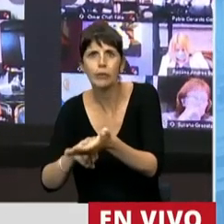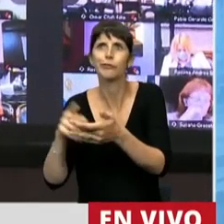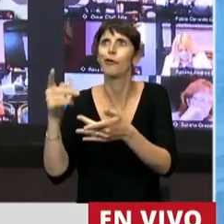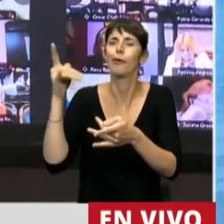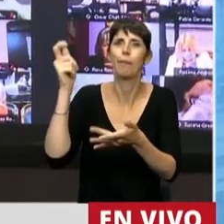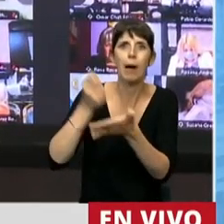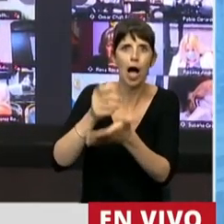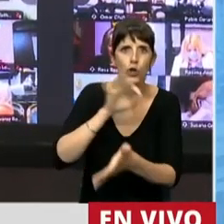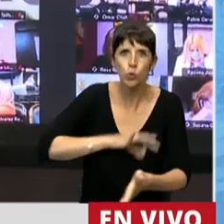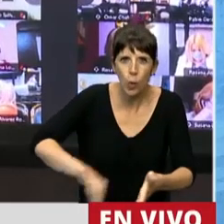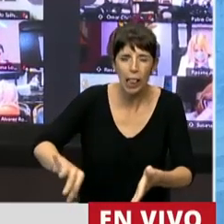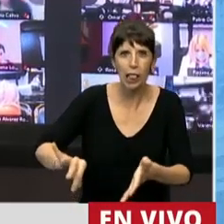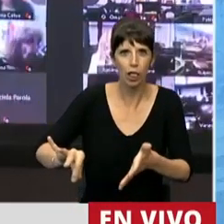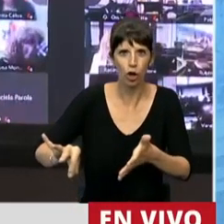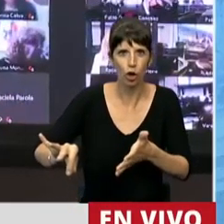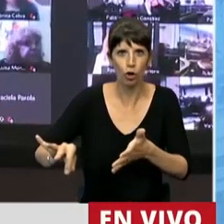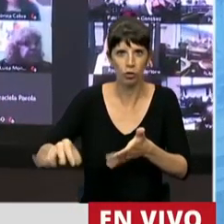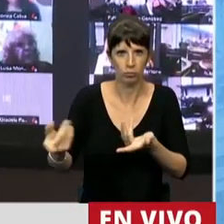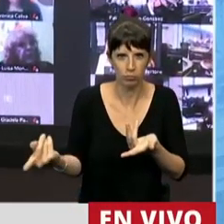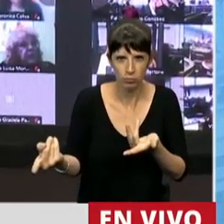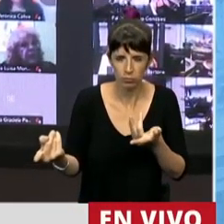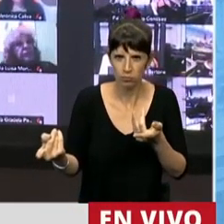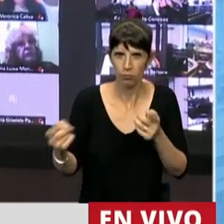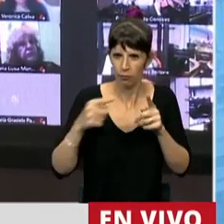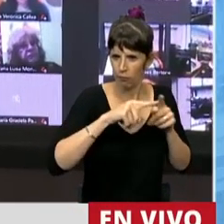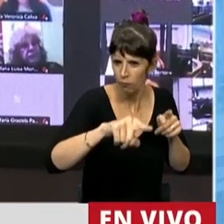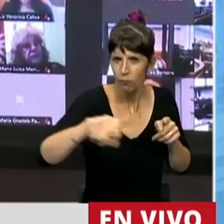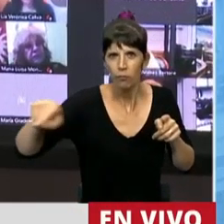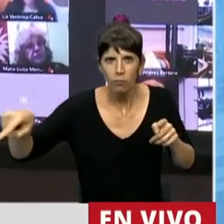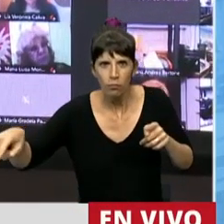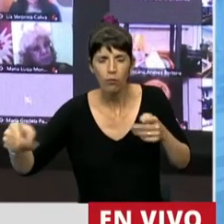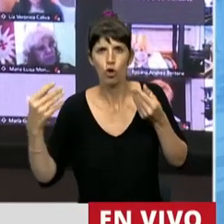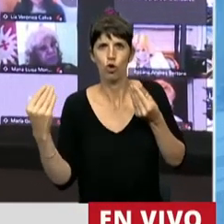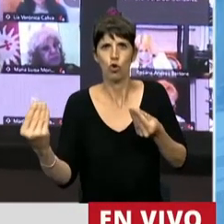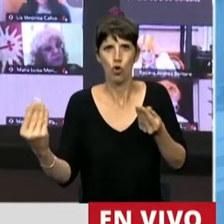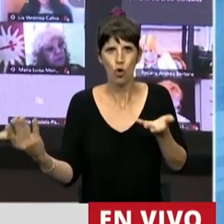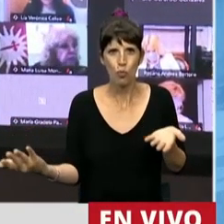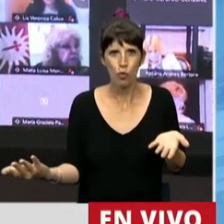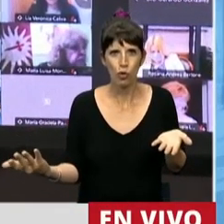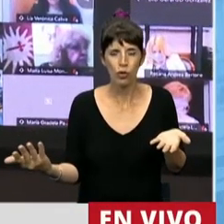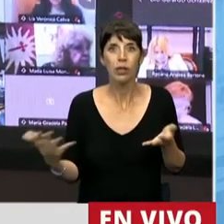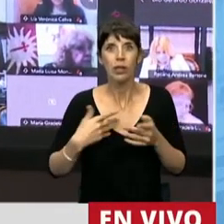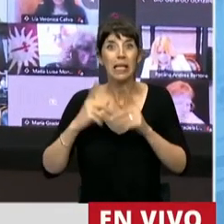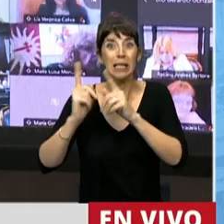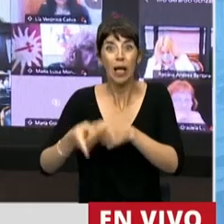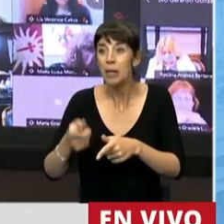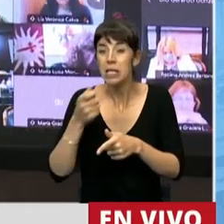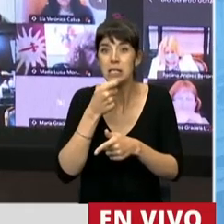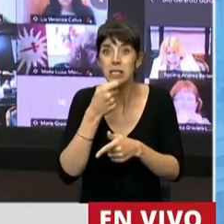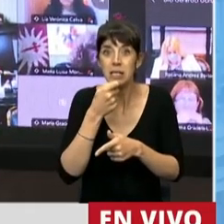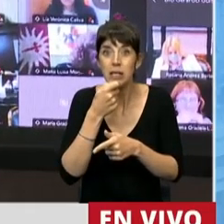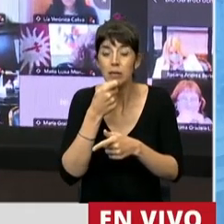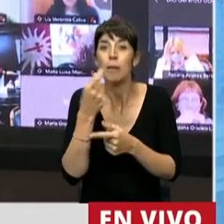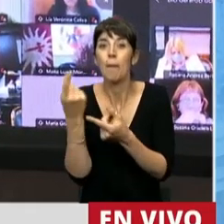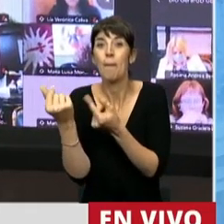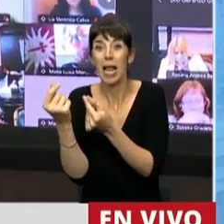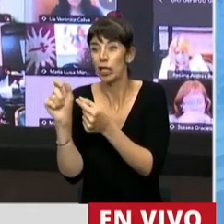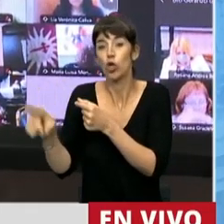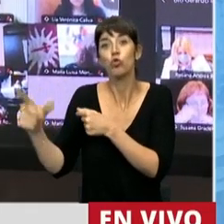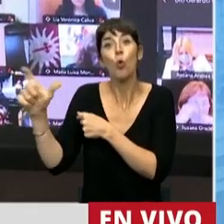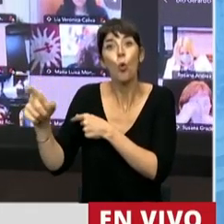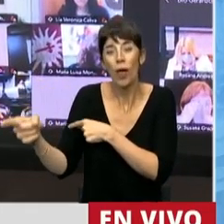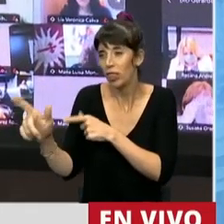sueldo. Y si tiene que hacer frente a un descubierto, también tiene esa problemática, que a veces tiene que recurrir al